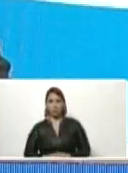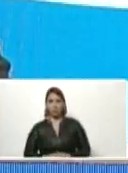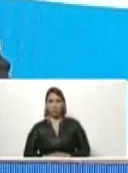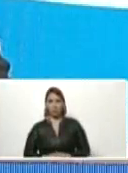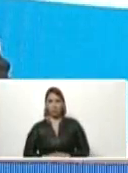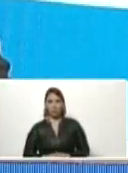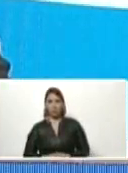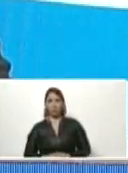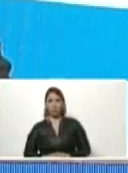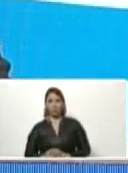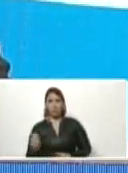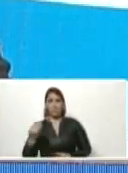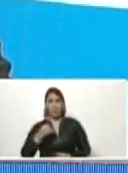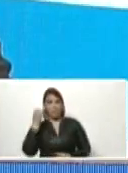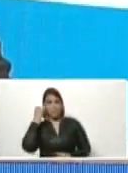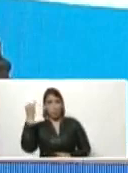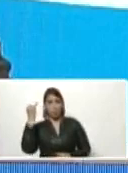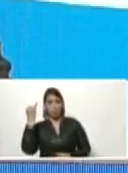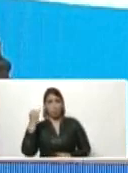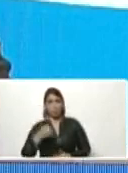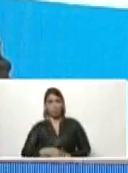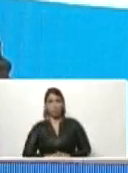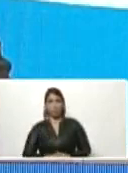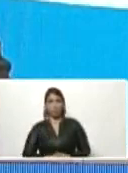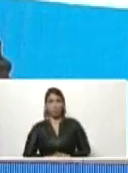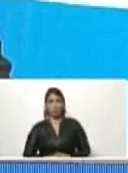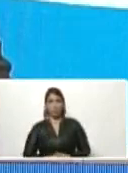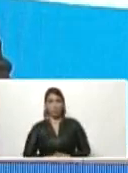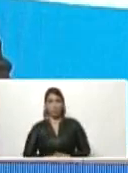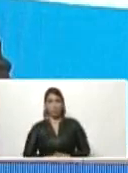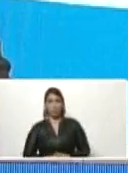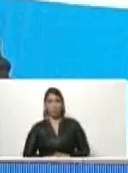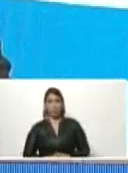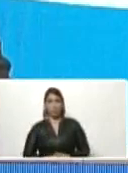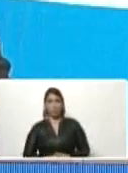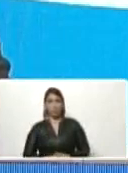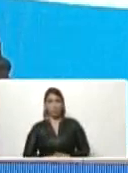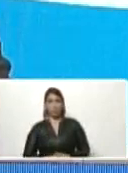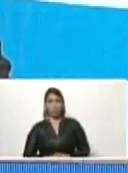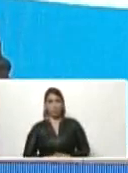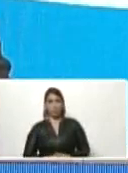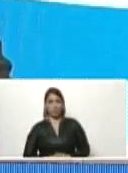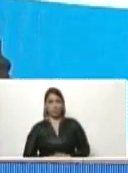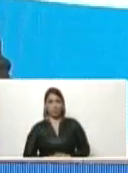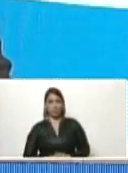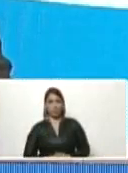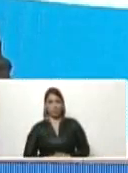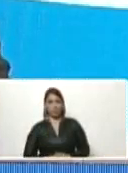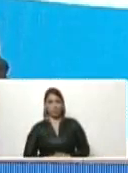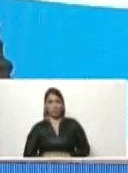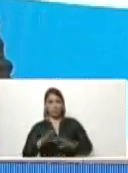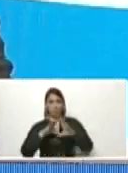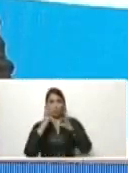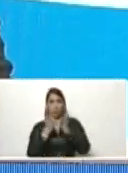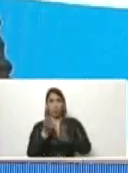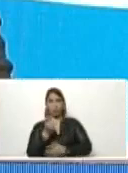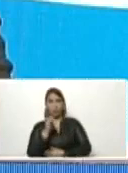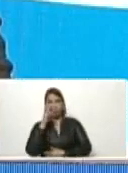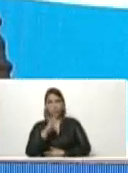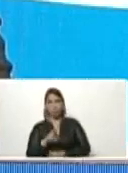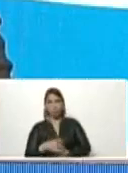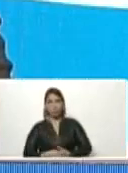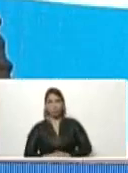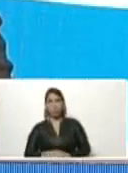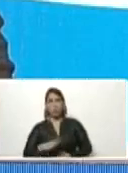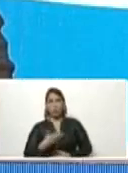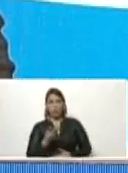Ni el más ingenioso de los novelistas que haya existido en el mundo